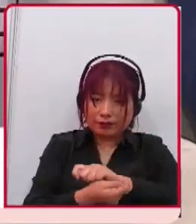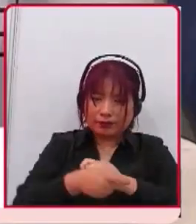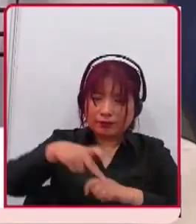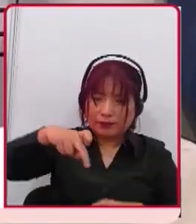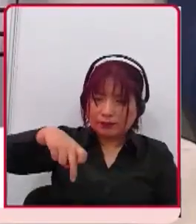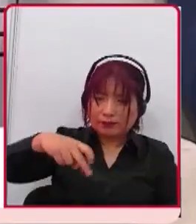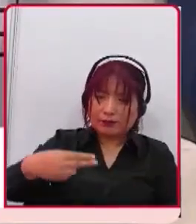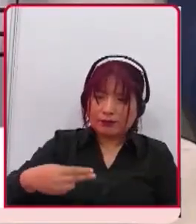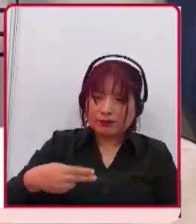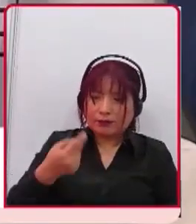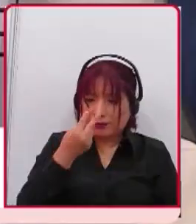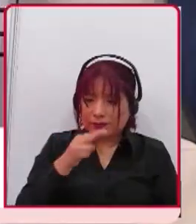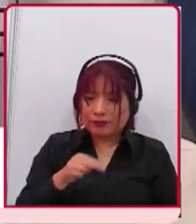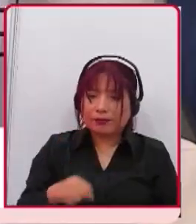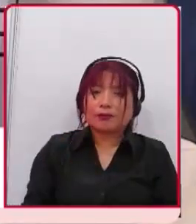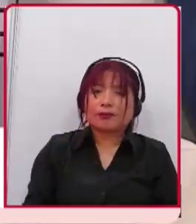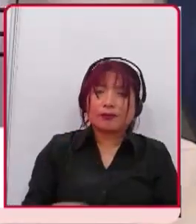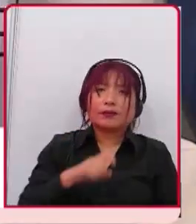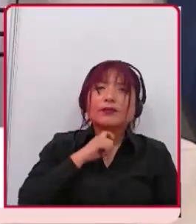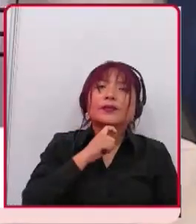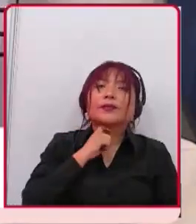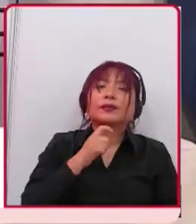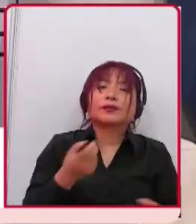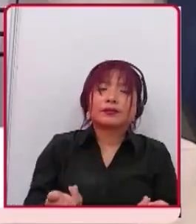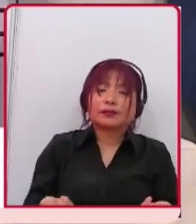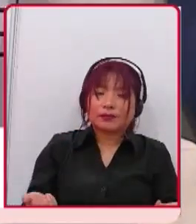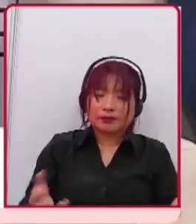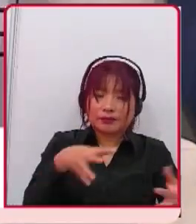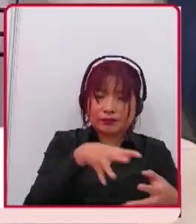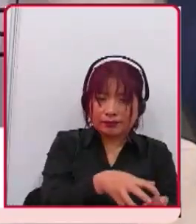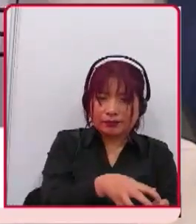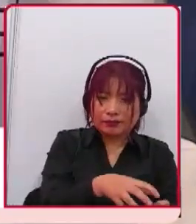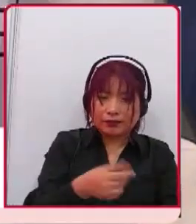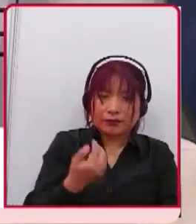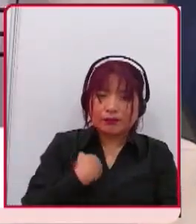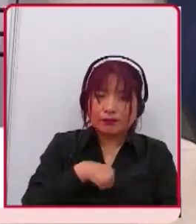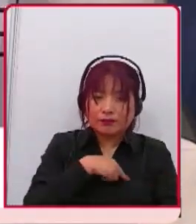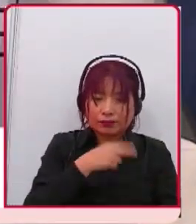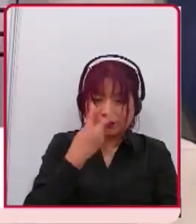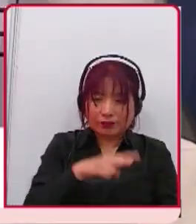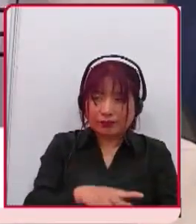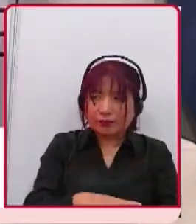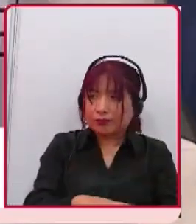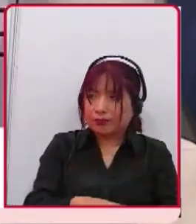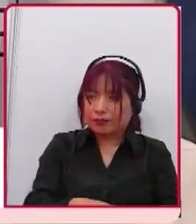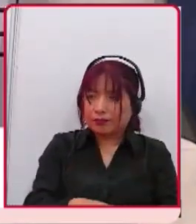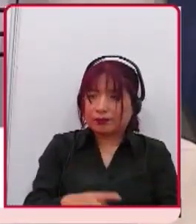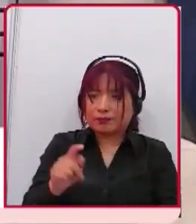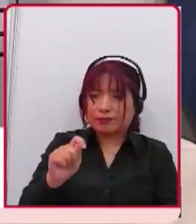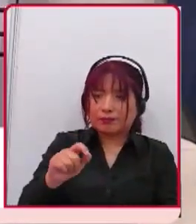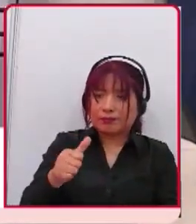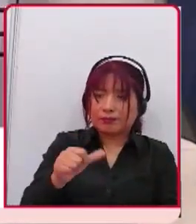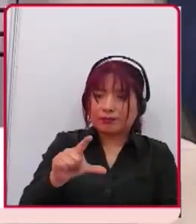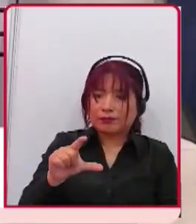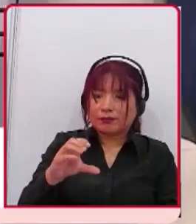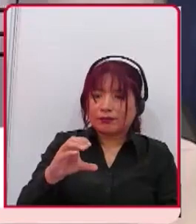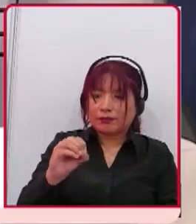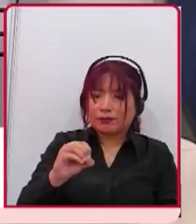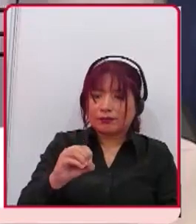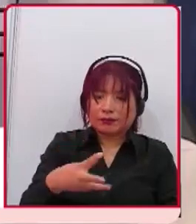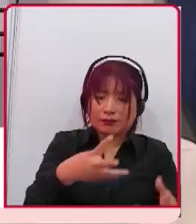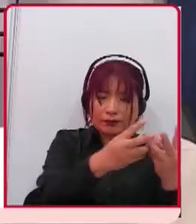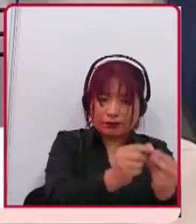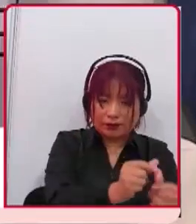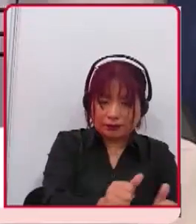Entonces, nosotros en nuestro mineral tenemos, por ejemplo, presencia de talco, en nuestro concentrado,